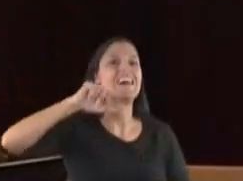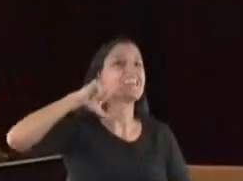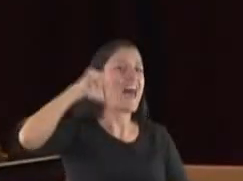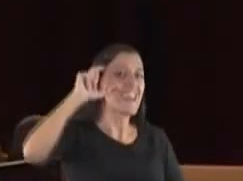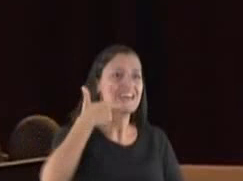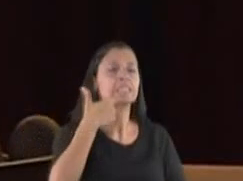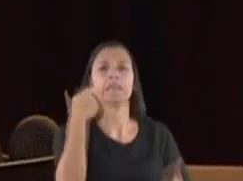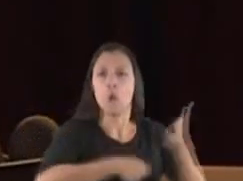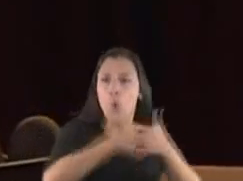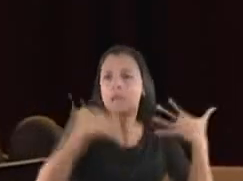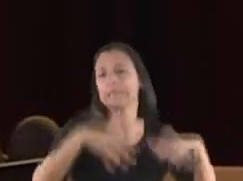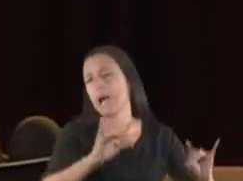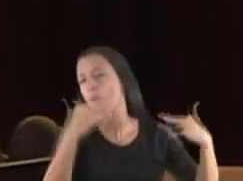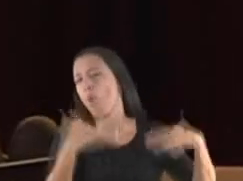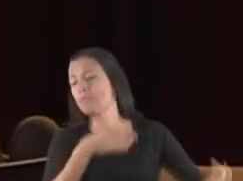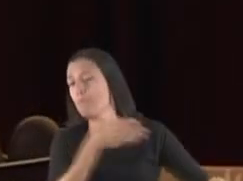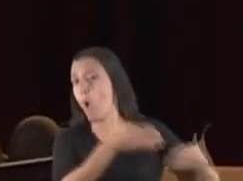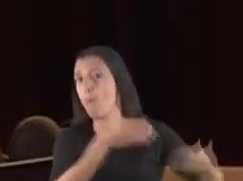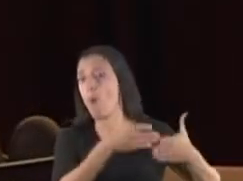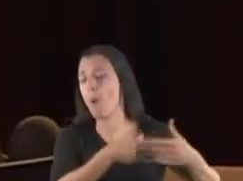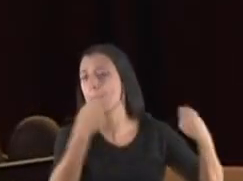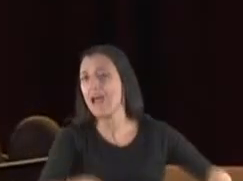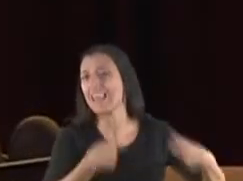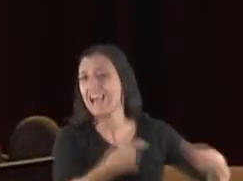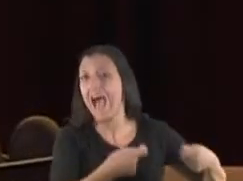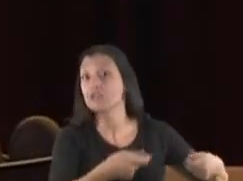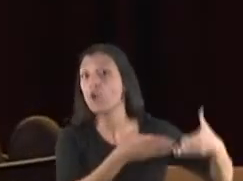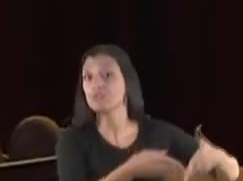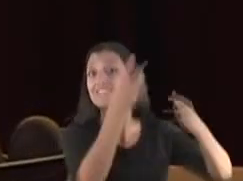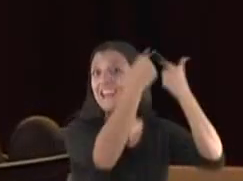ese costo en ese transporte.